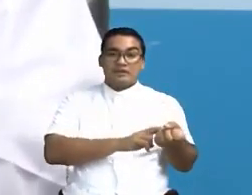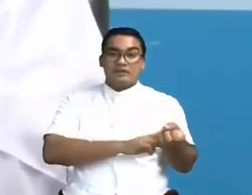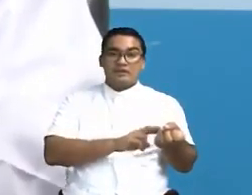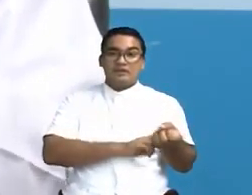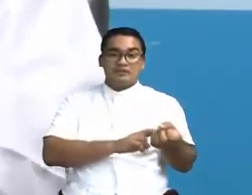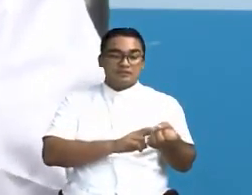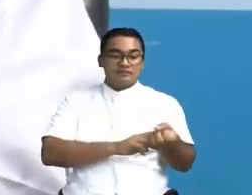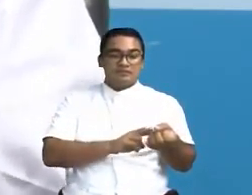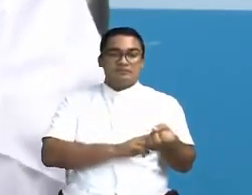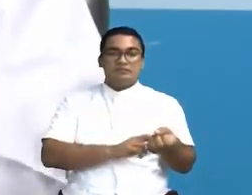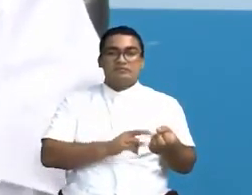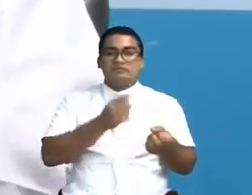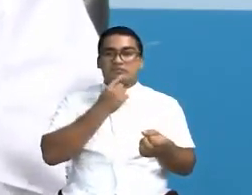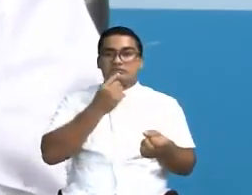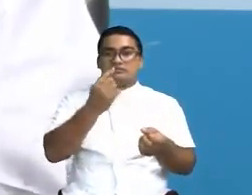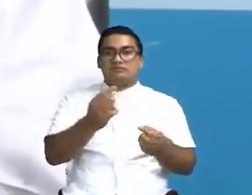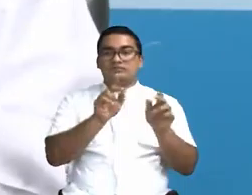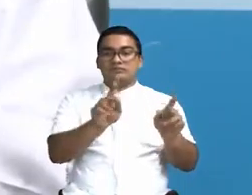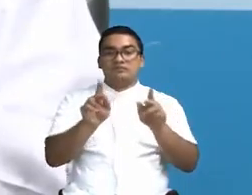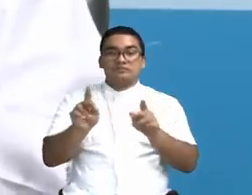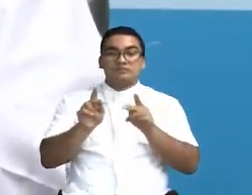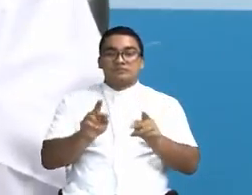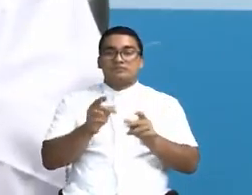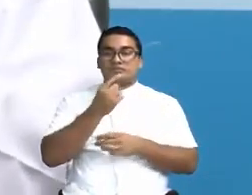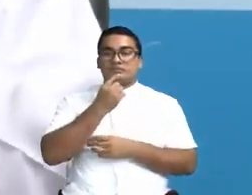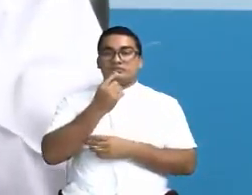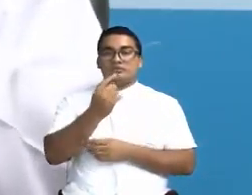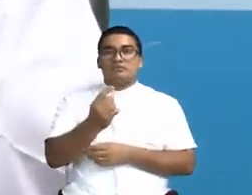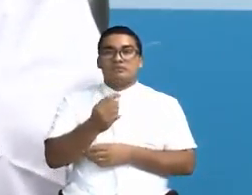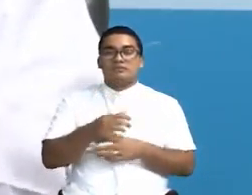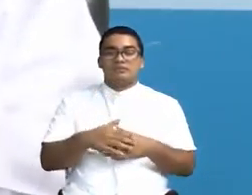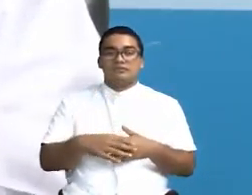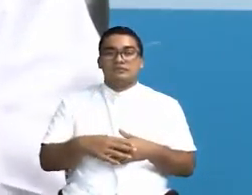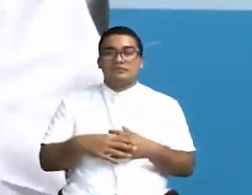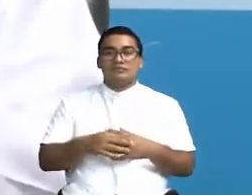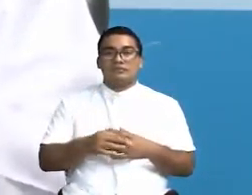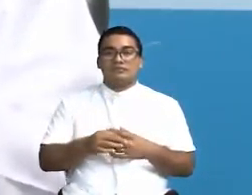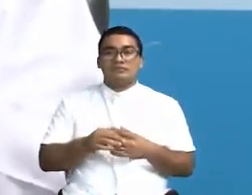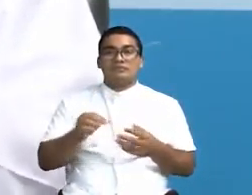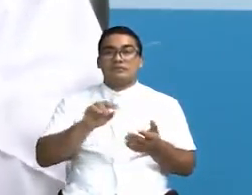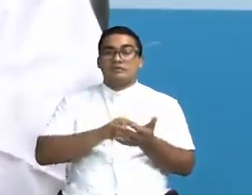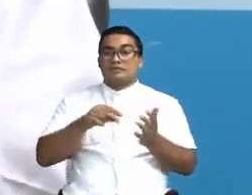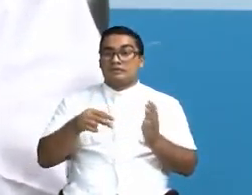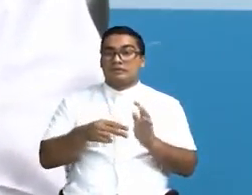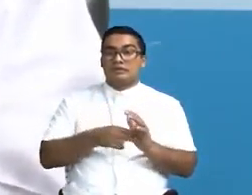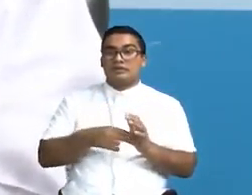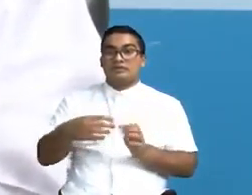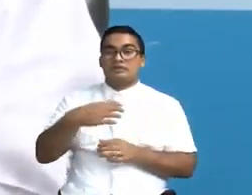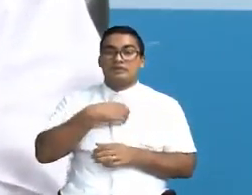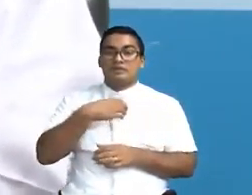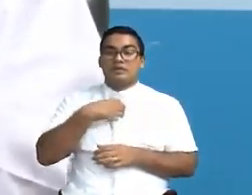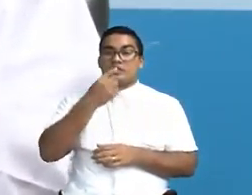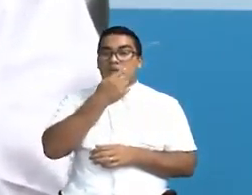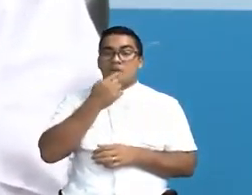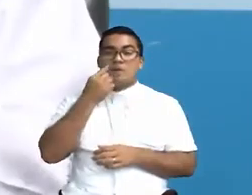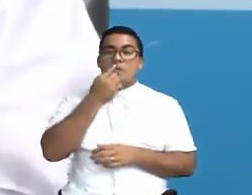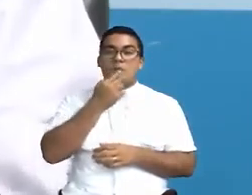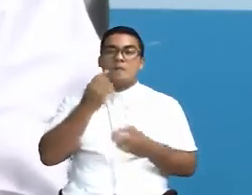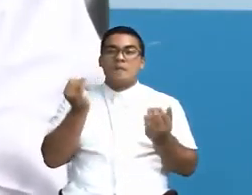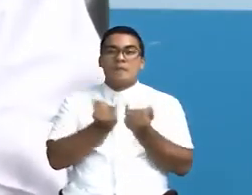que dice la población cedido. Entonces, porque hay una deshidratación de la boca y pues esto también